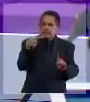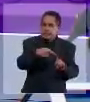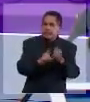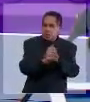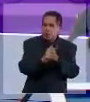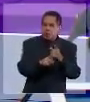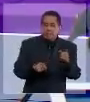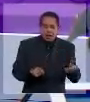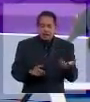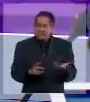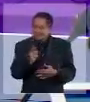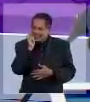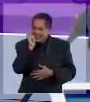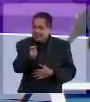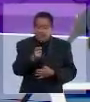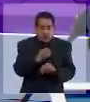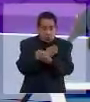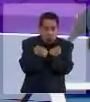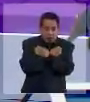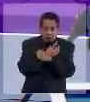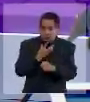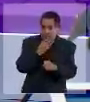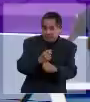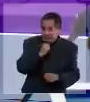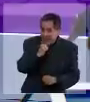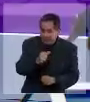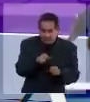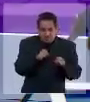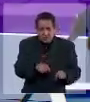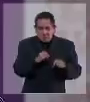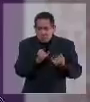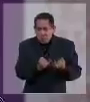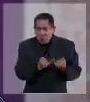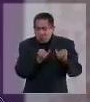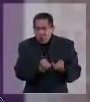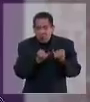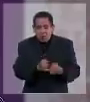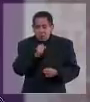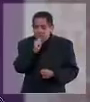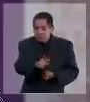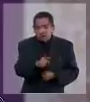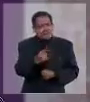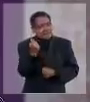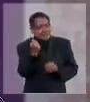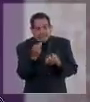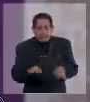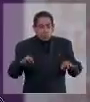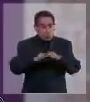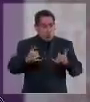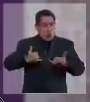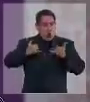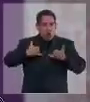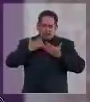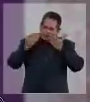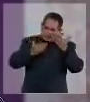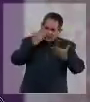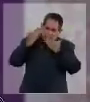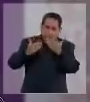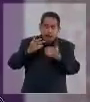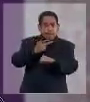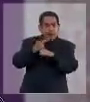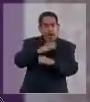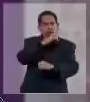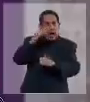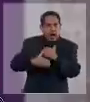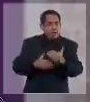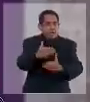Mientras no corrijamos el tema educativo, mientras en México no trabajemos para que todos los jóvenes terminen la preparatoria, nos va a costar mucho trabajo